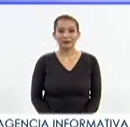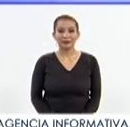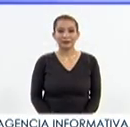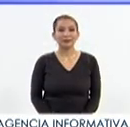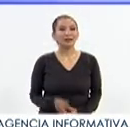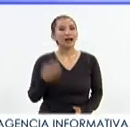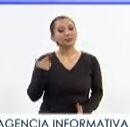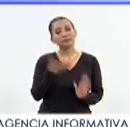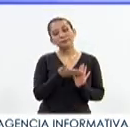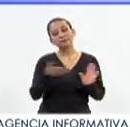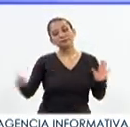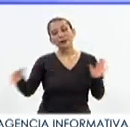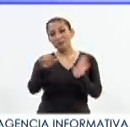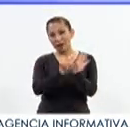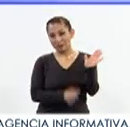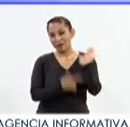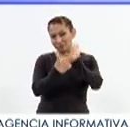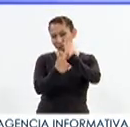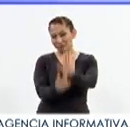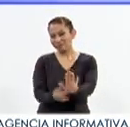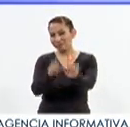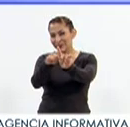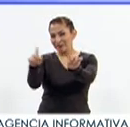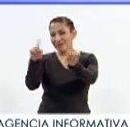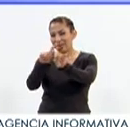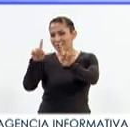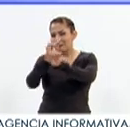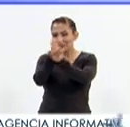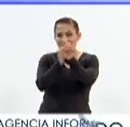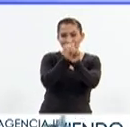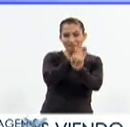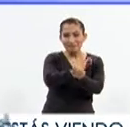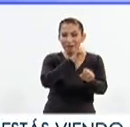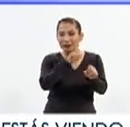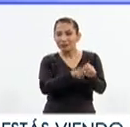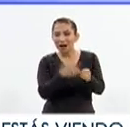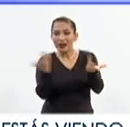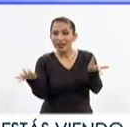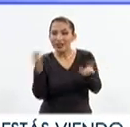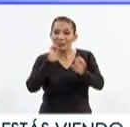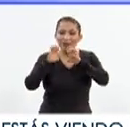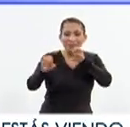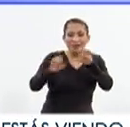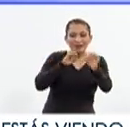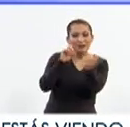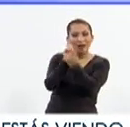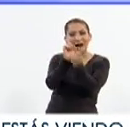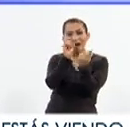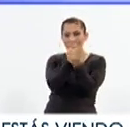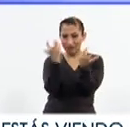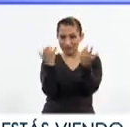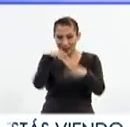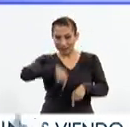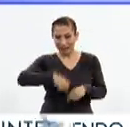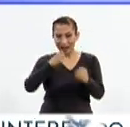Y bueno, durante todo este mes le vamos a estar presentando una serie de trabajos especiales y entrevistas